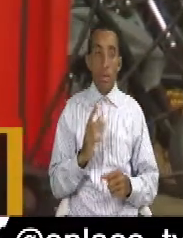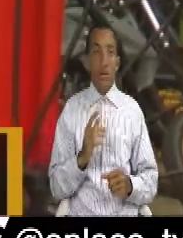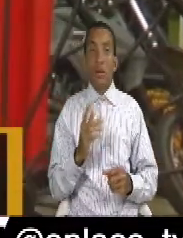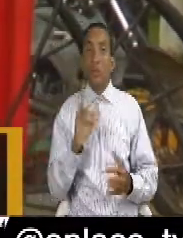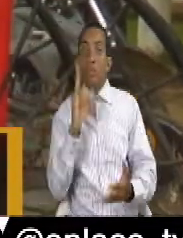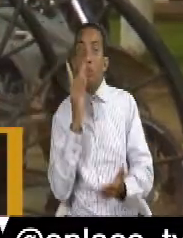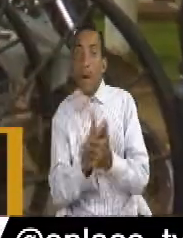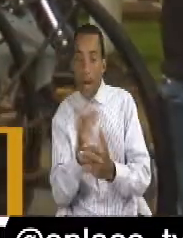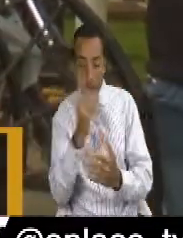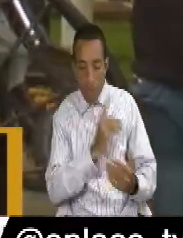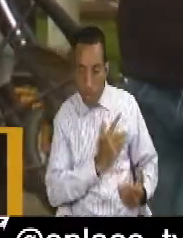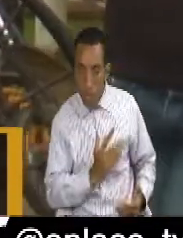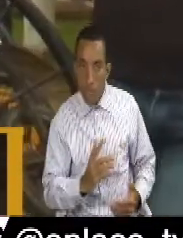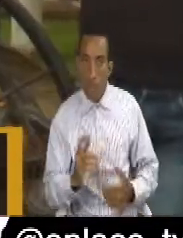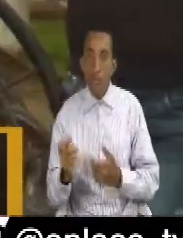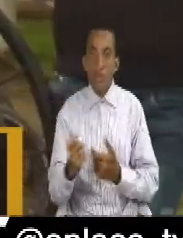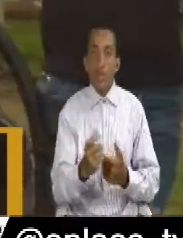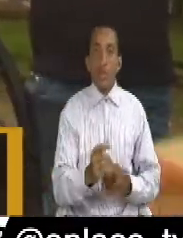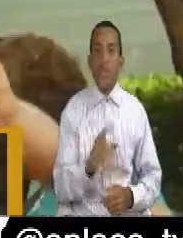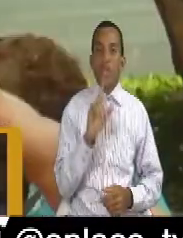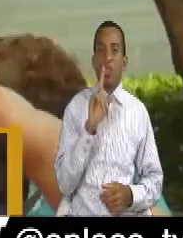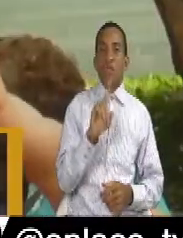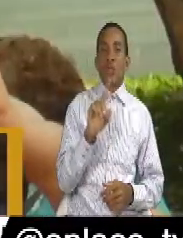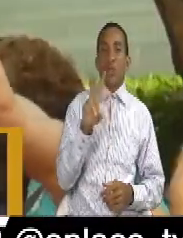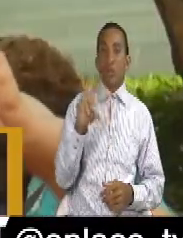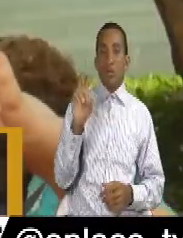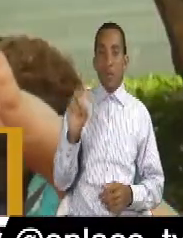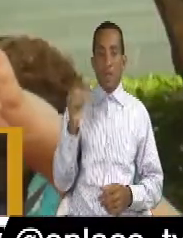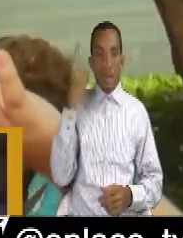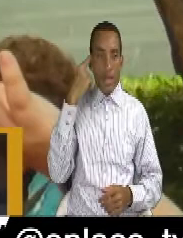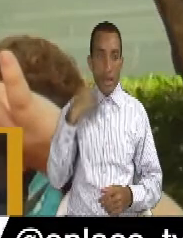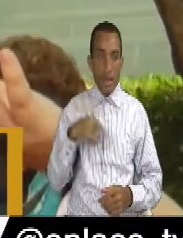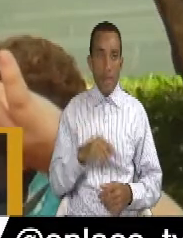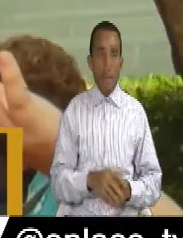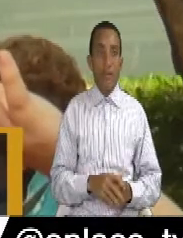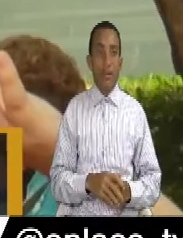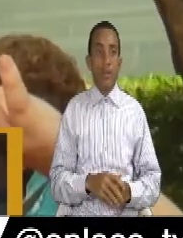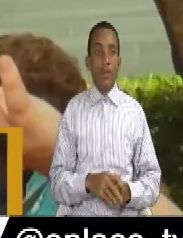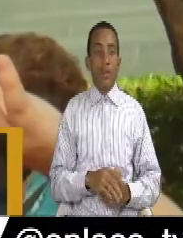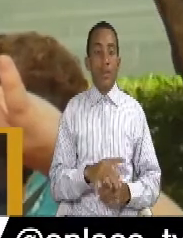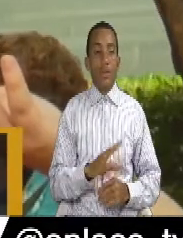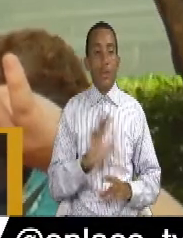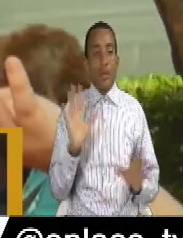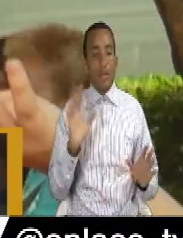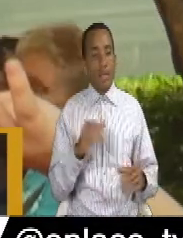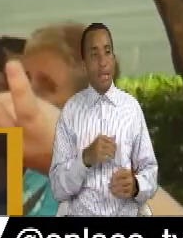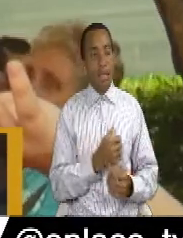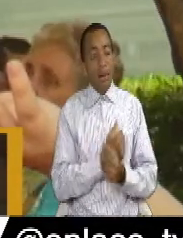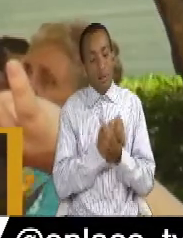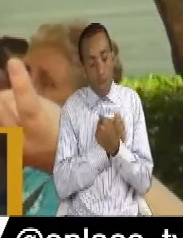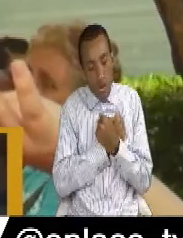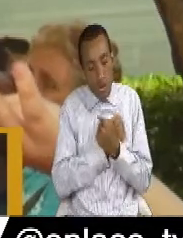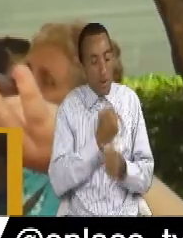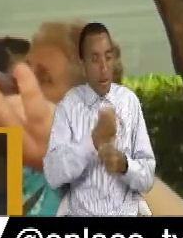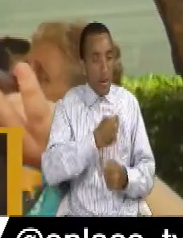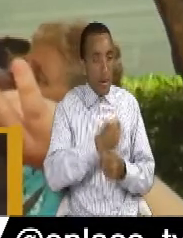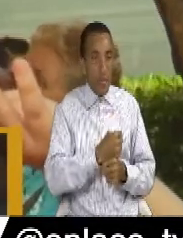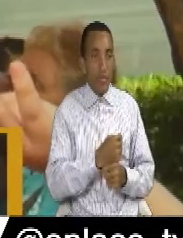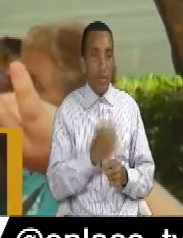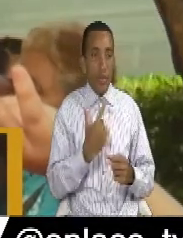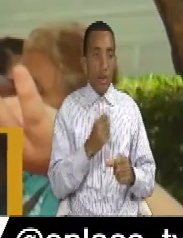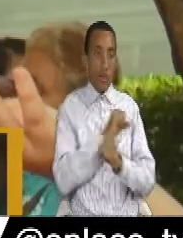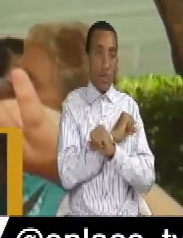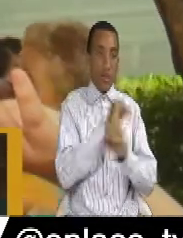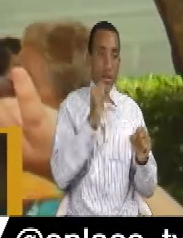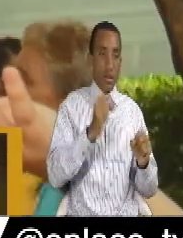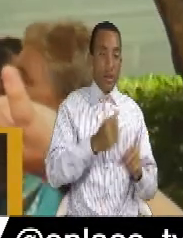ciudad 120 días. Esto, la única justificación, esto es amor, ¿sí? Esta mañana hablando con el comandante